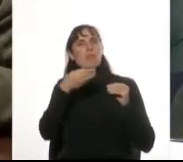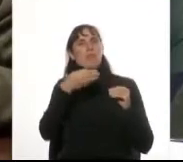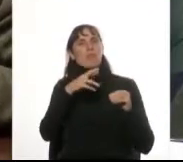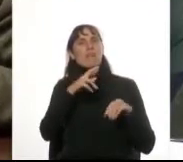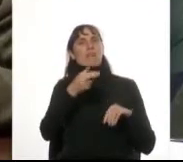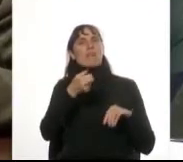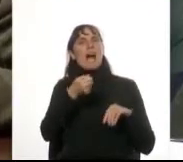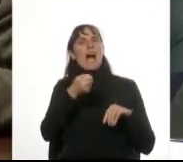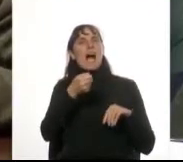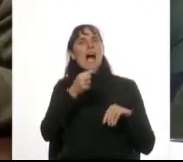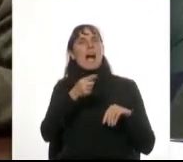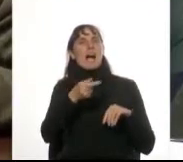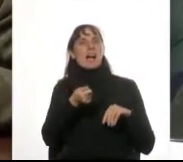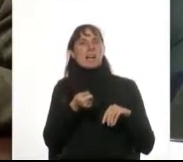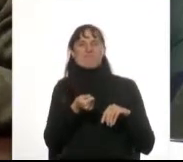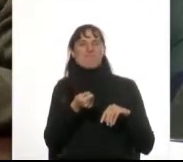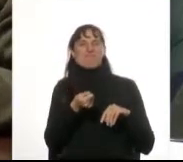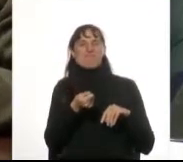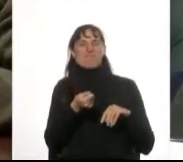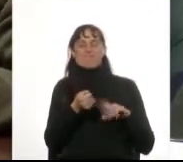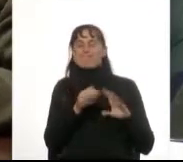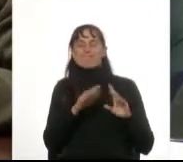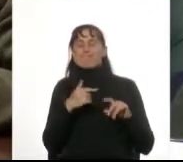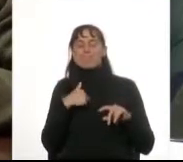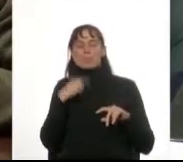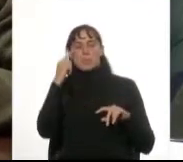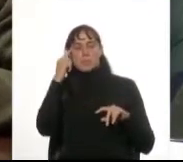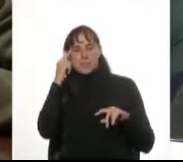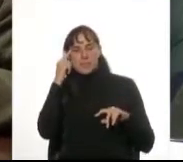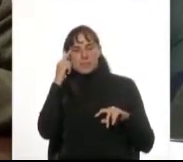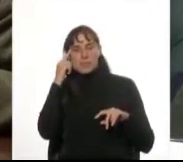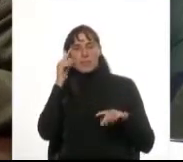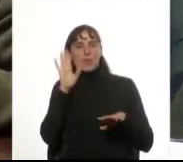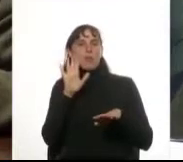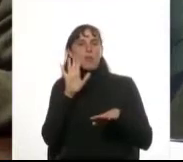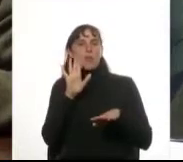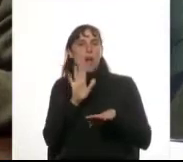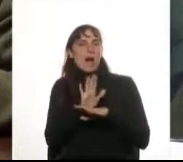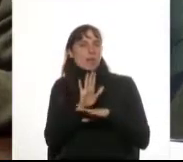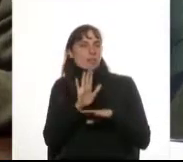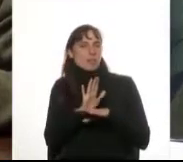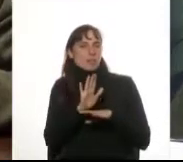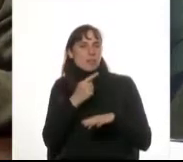Creo que los actores políticos no servimos para jueces